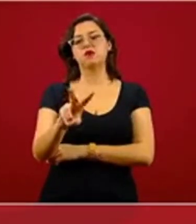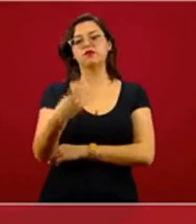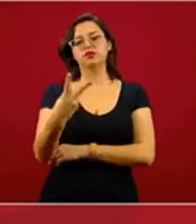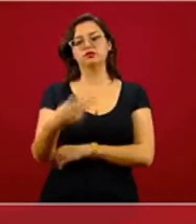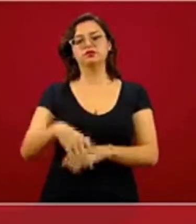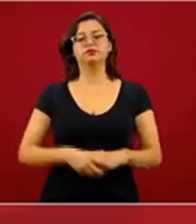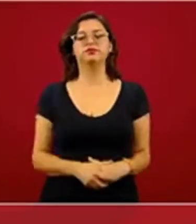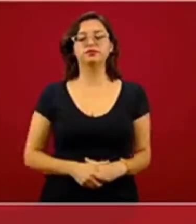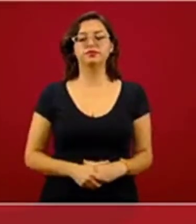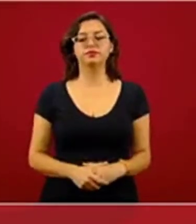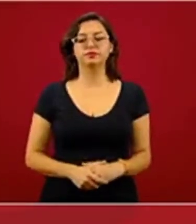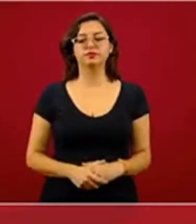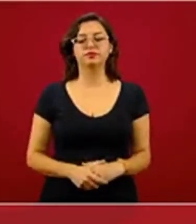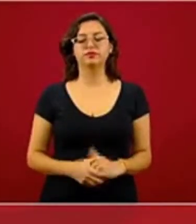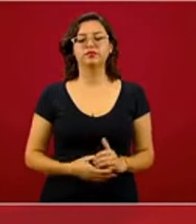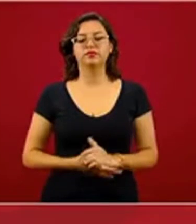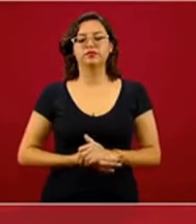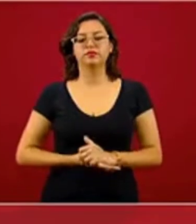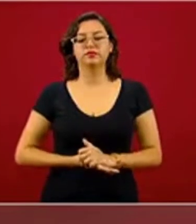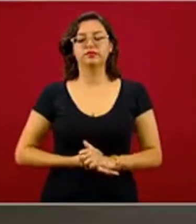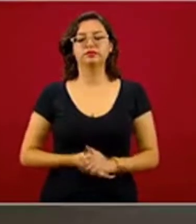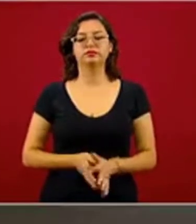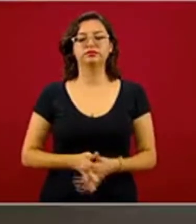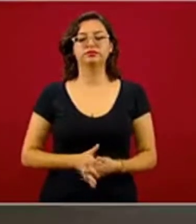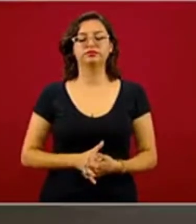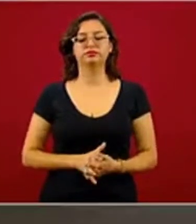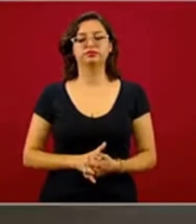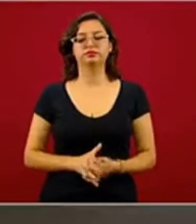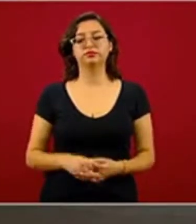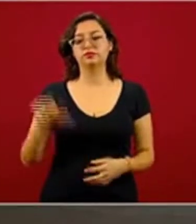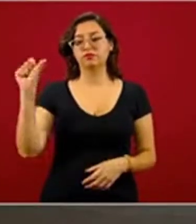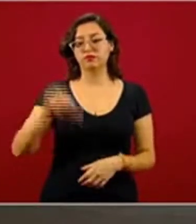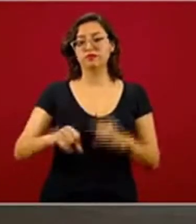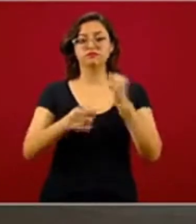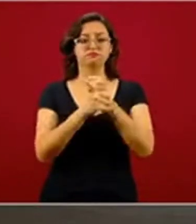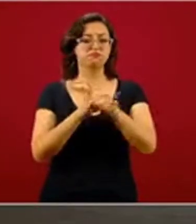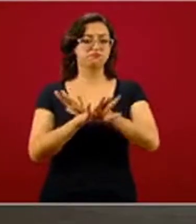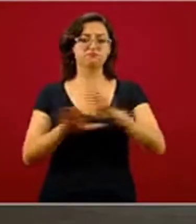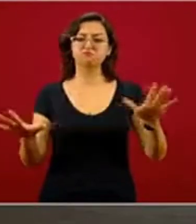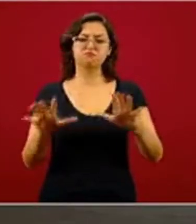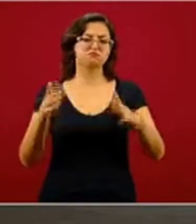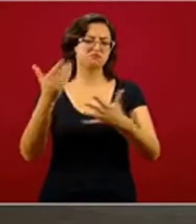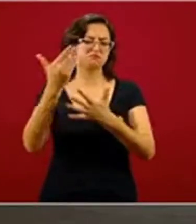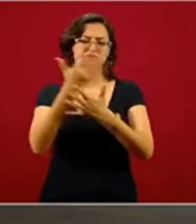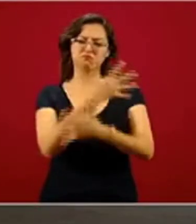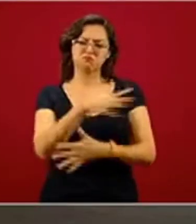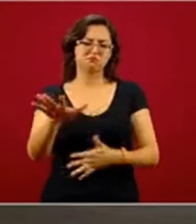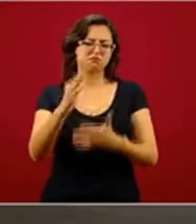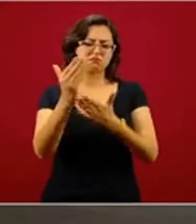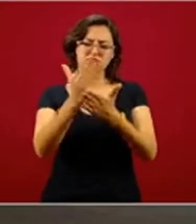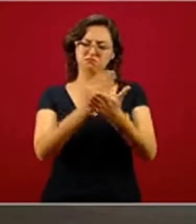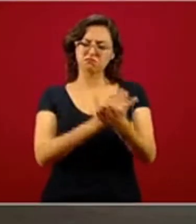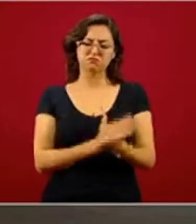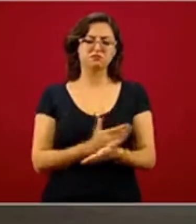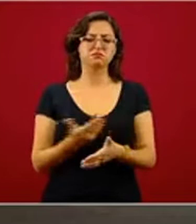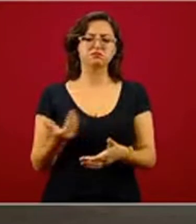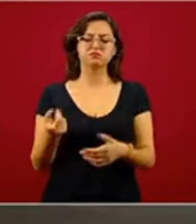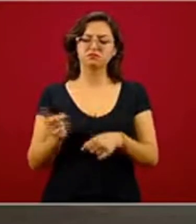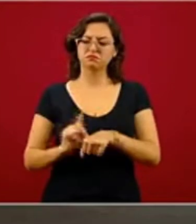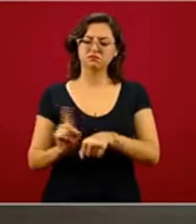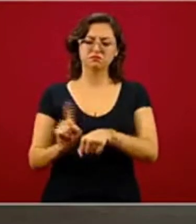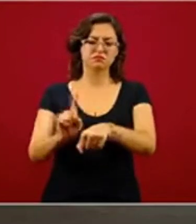Y hoy nos vamos a centrar en el informe técnico, algunos de los elementos que comentamos